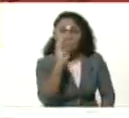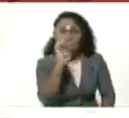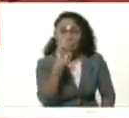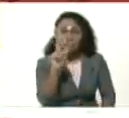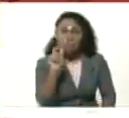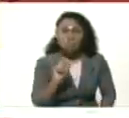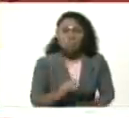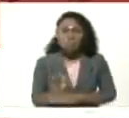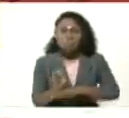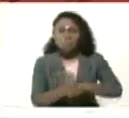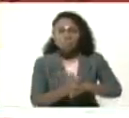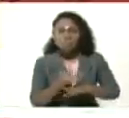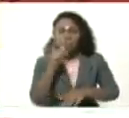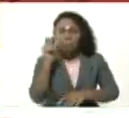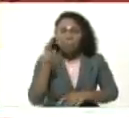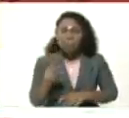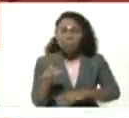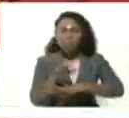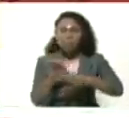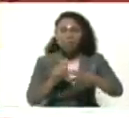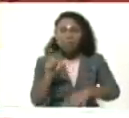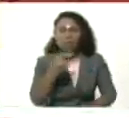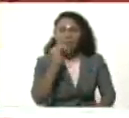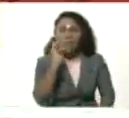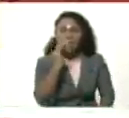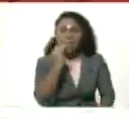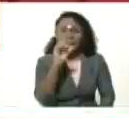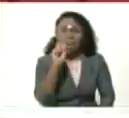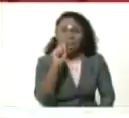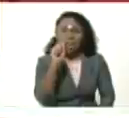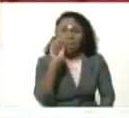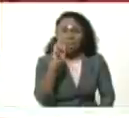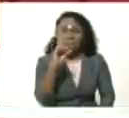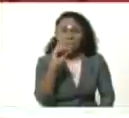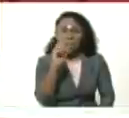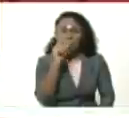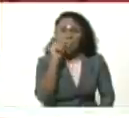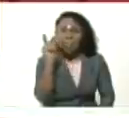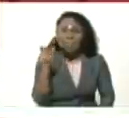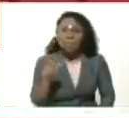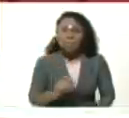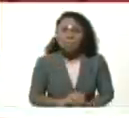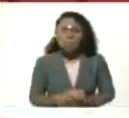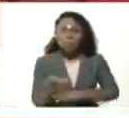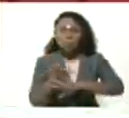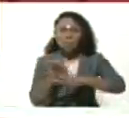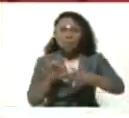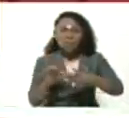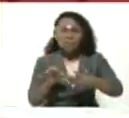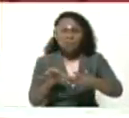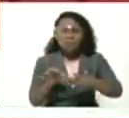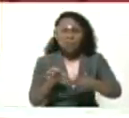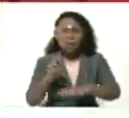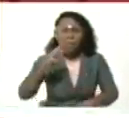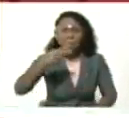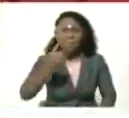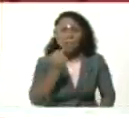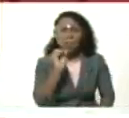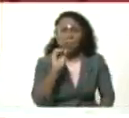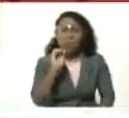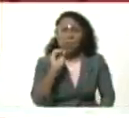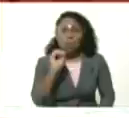John Moreno. Municipio Girardot, Orlando Aular. municipio El Pao,